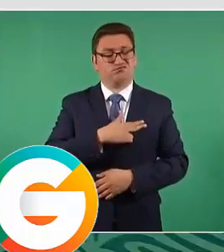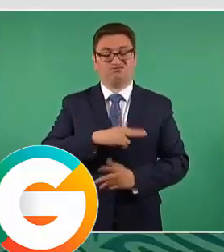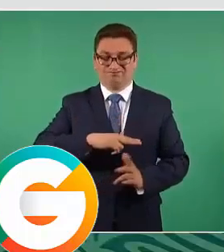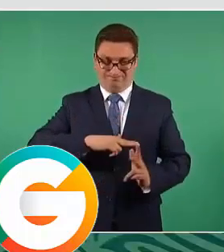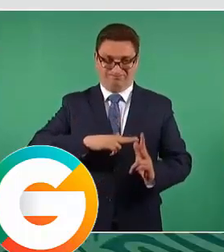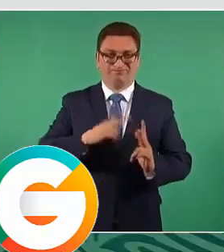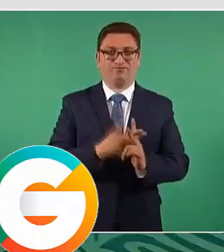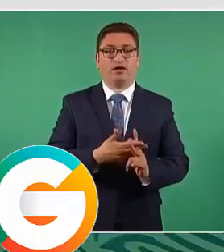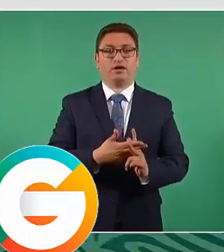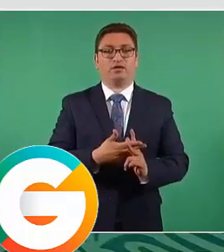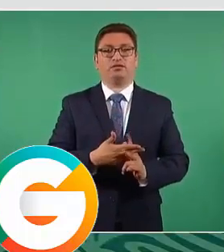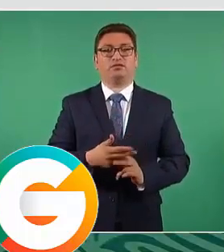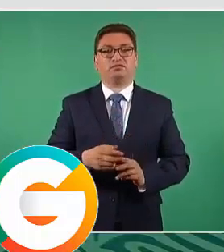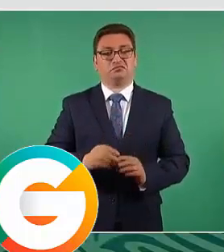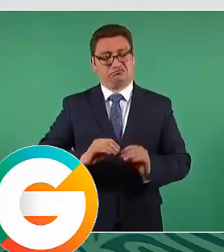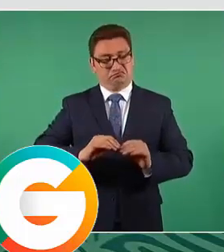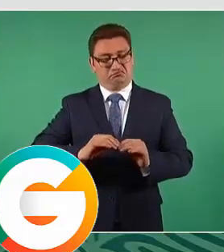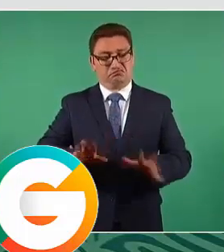para hablar claro.